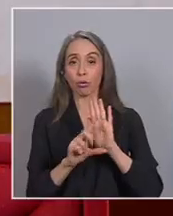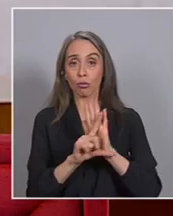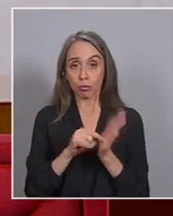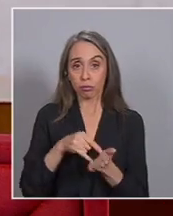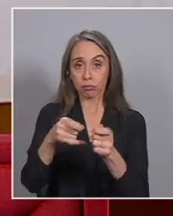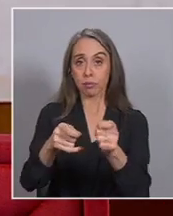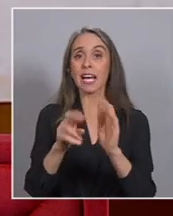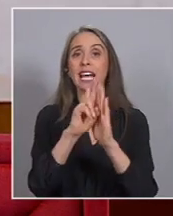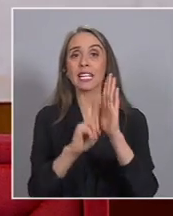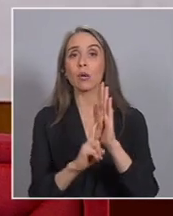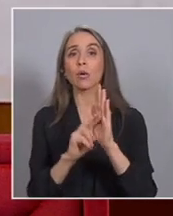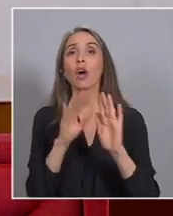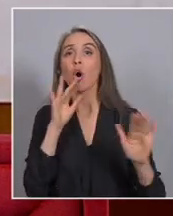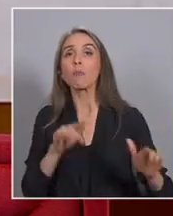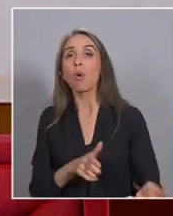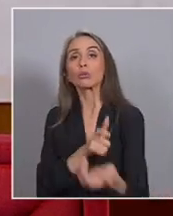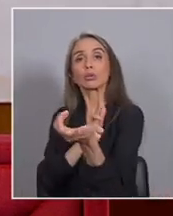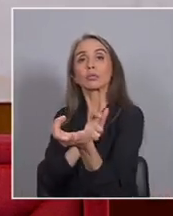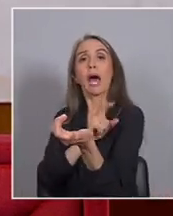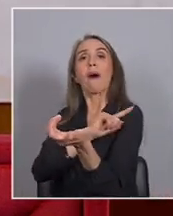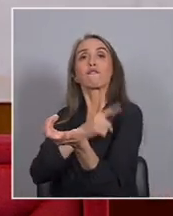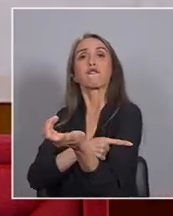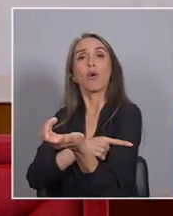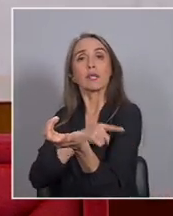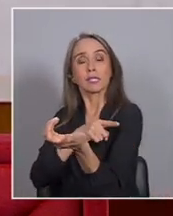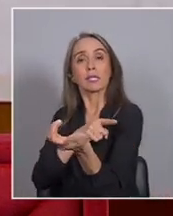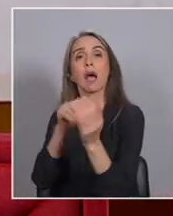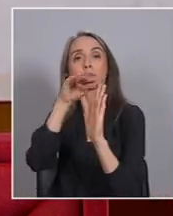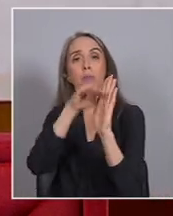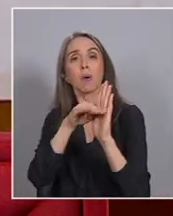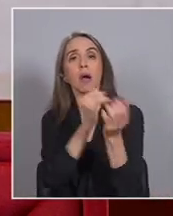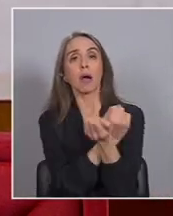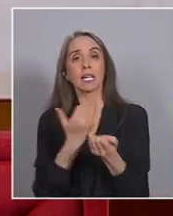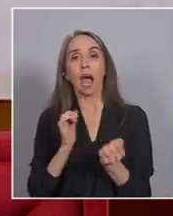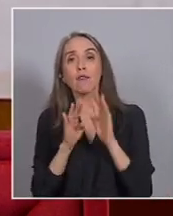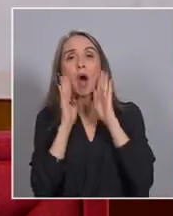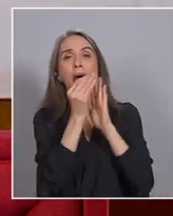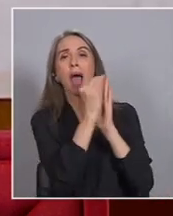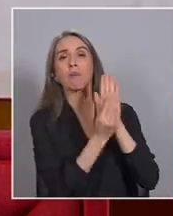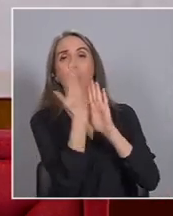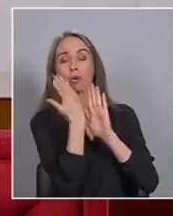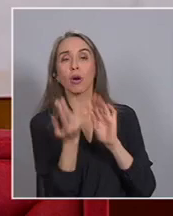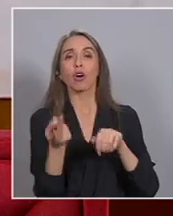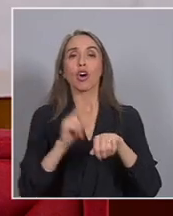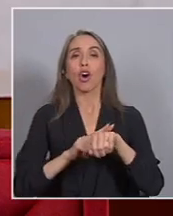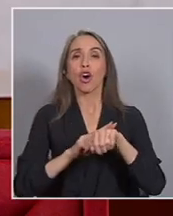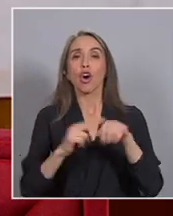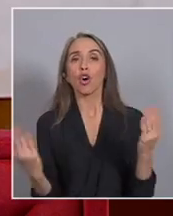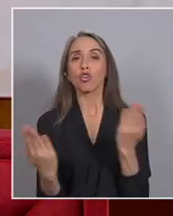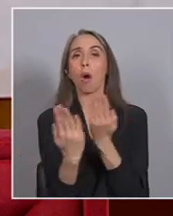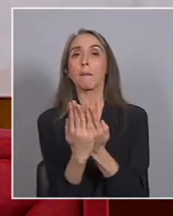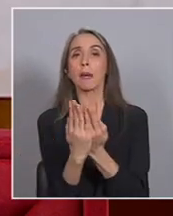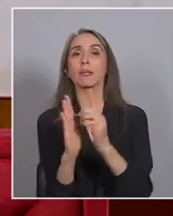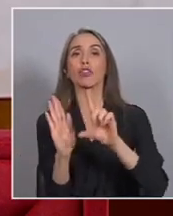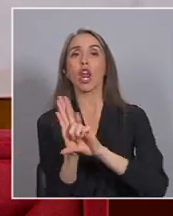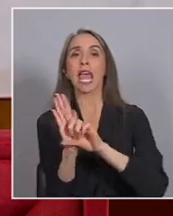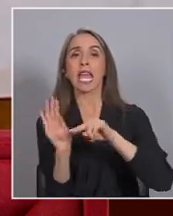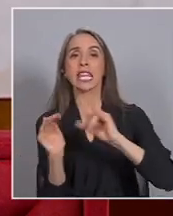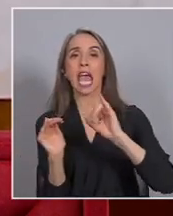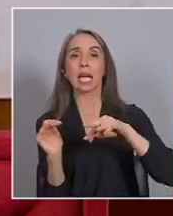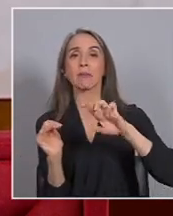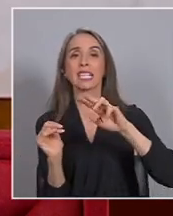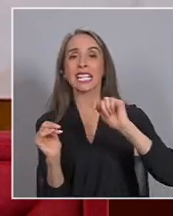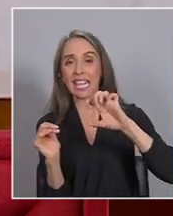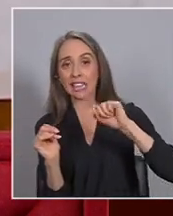que regula el uso de la fuerza para actualizar los protocolos policiales como complemento a la ley Naim Retamal, porque los